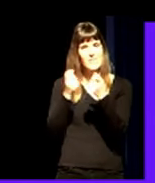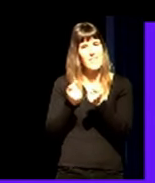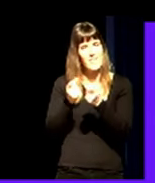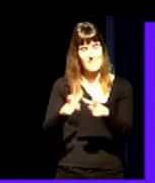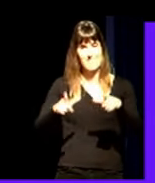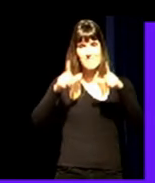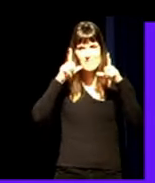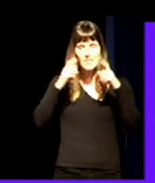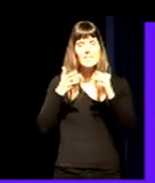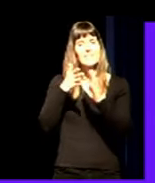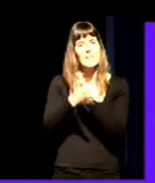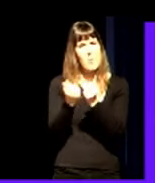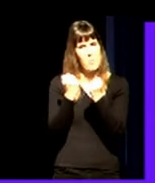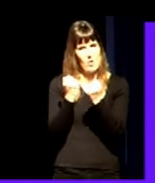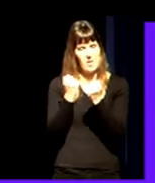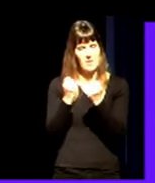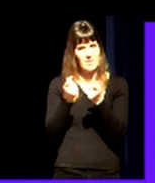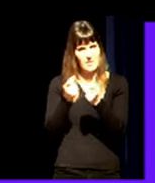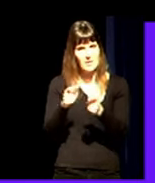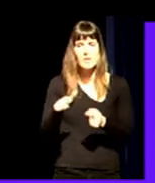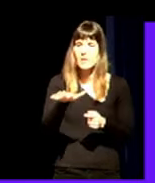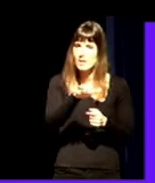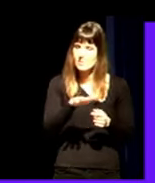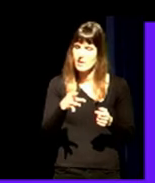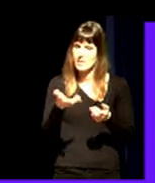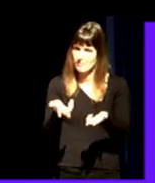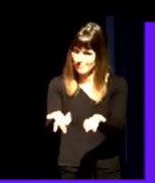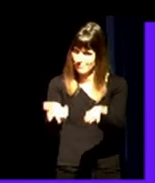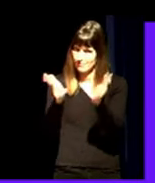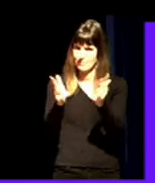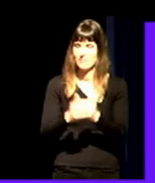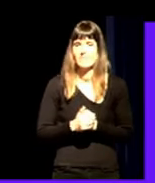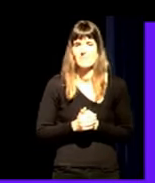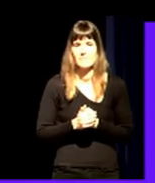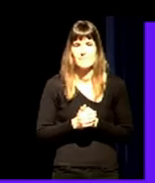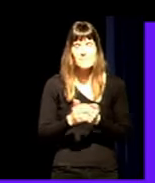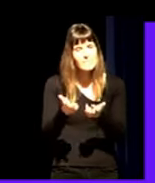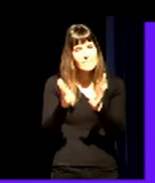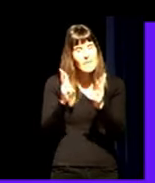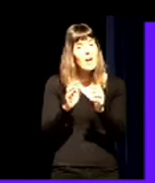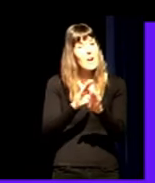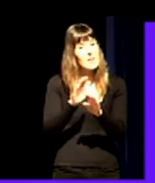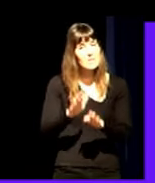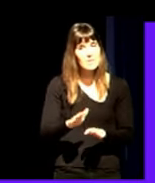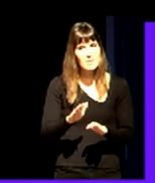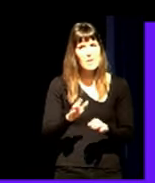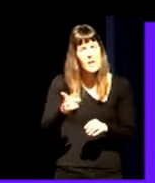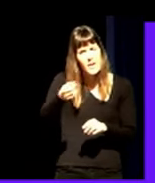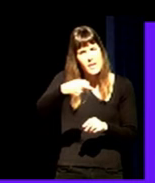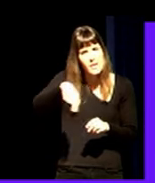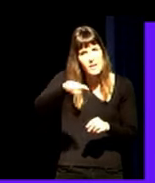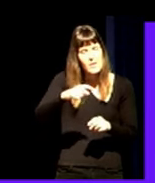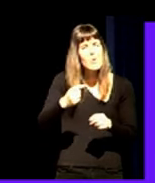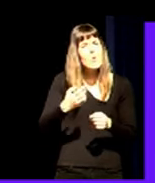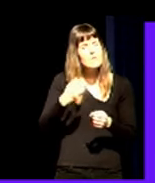darle poder, es hacerle espacio y es enfocar lo que ellos pueden